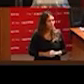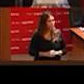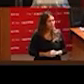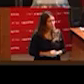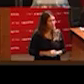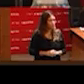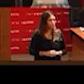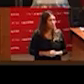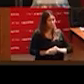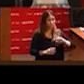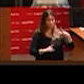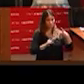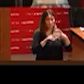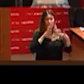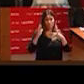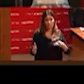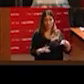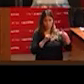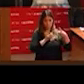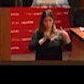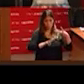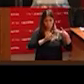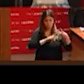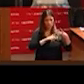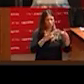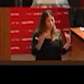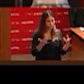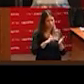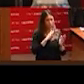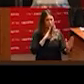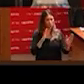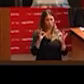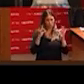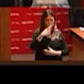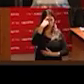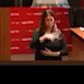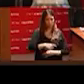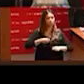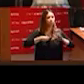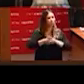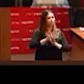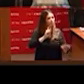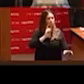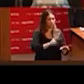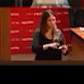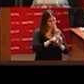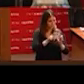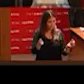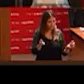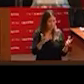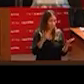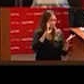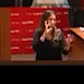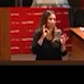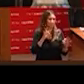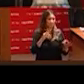no la segunda fase corresponde al momento en el que el trabajador sin por a la empresa evidentemente